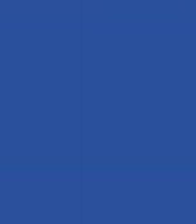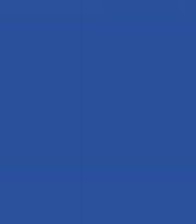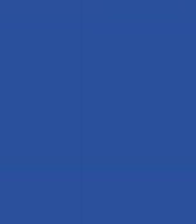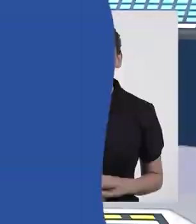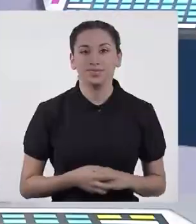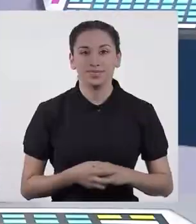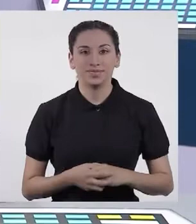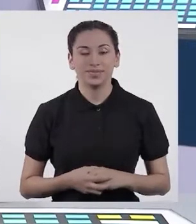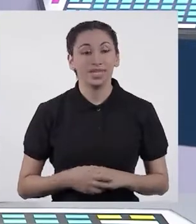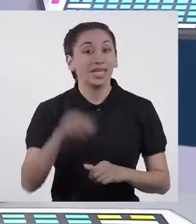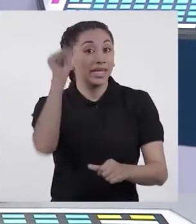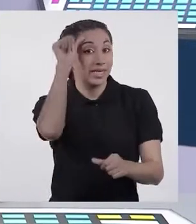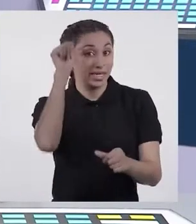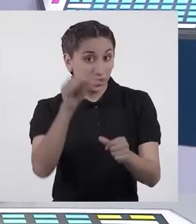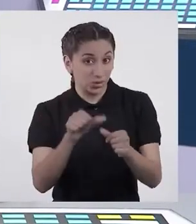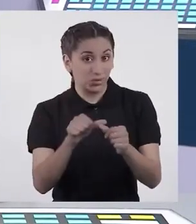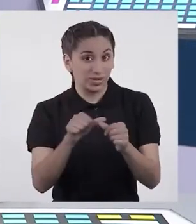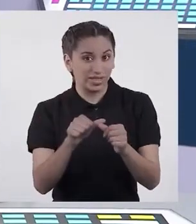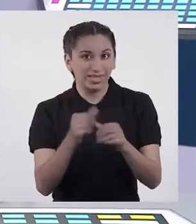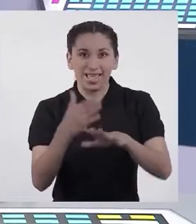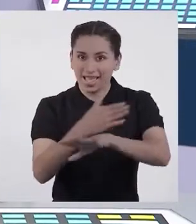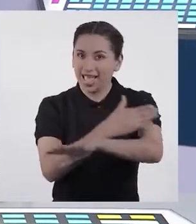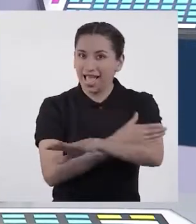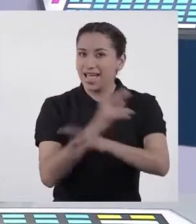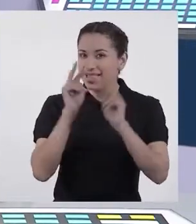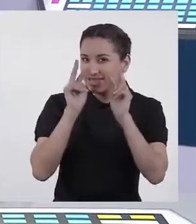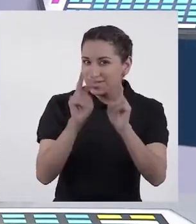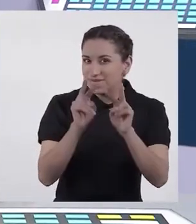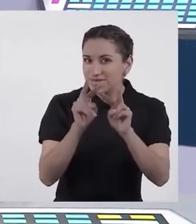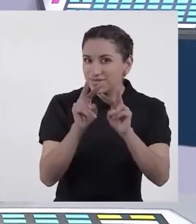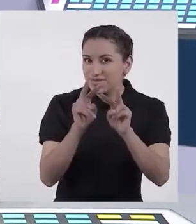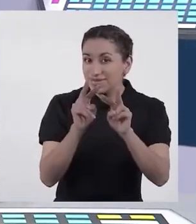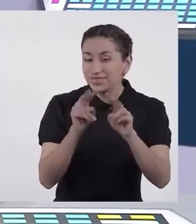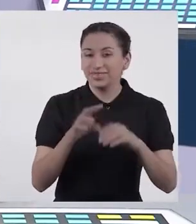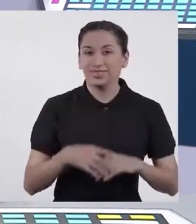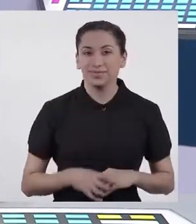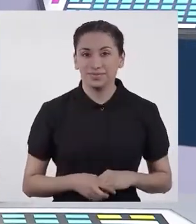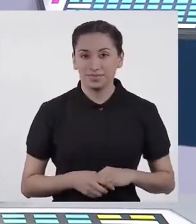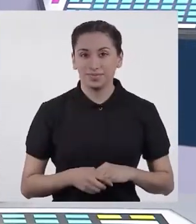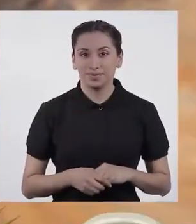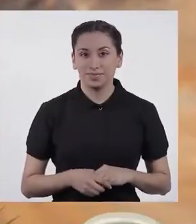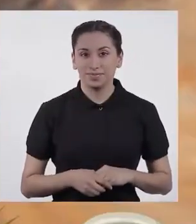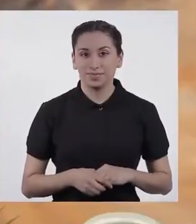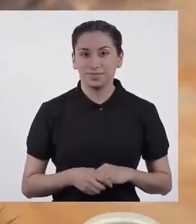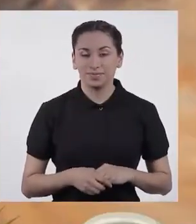juntos. ¿Recuerdas lo que vimos en el bloque anterior?